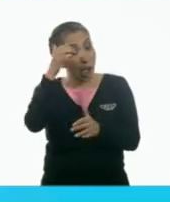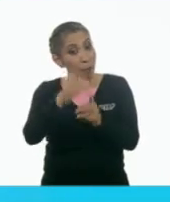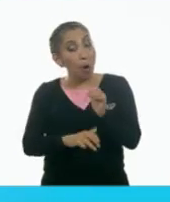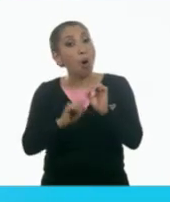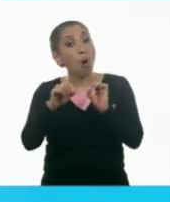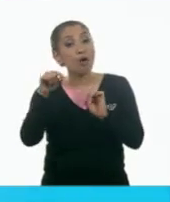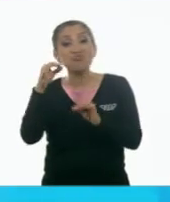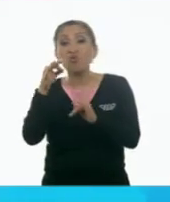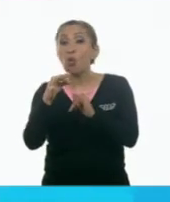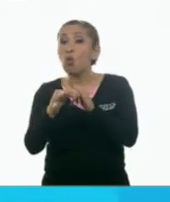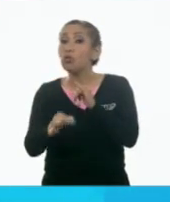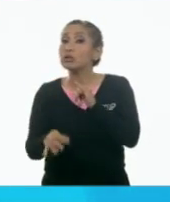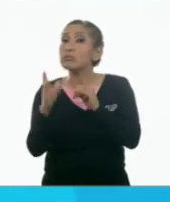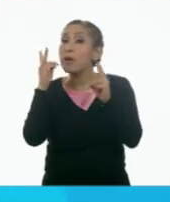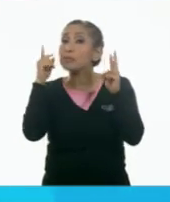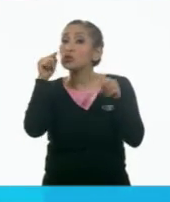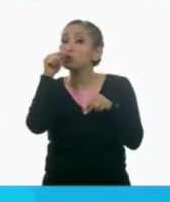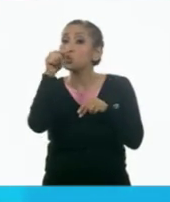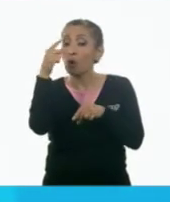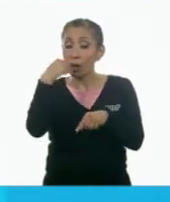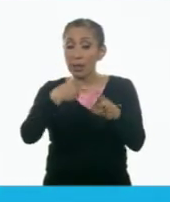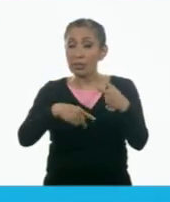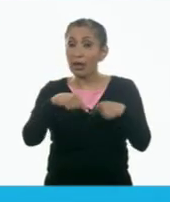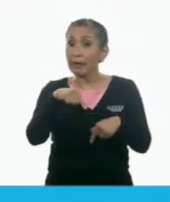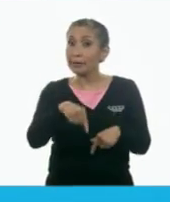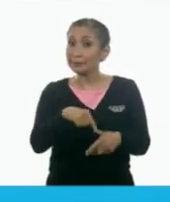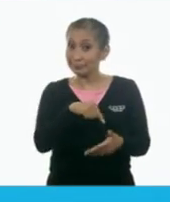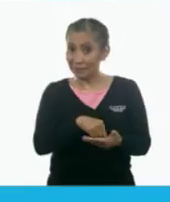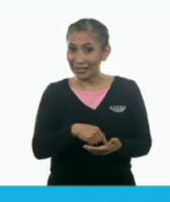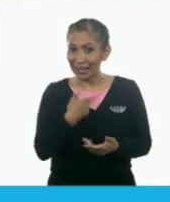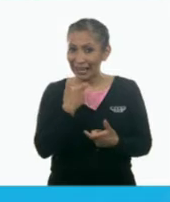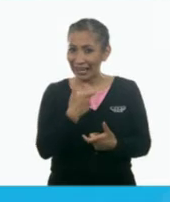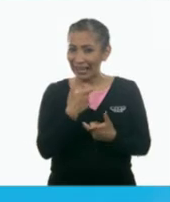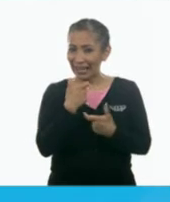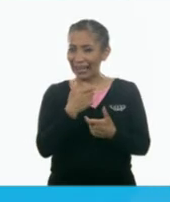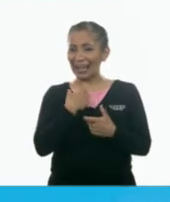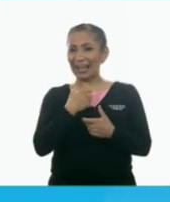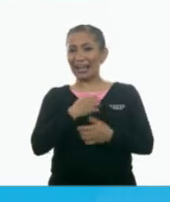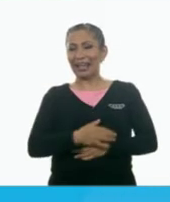o esta será la última visita a la biblioteca.